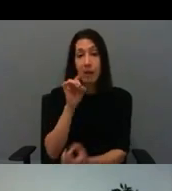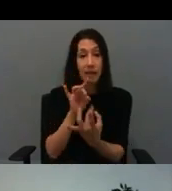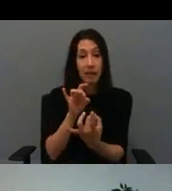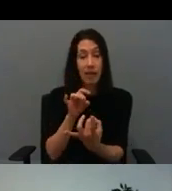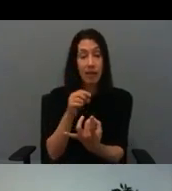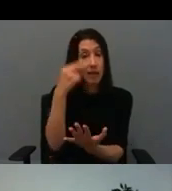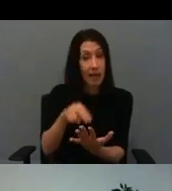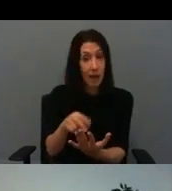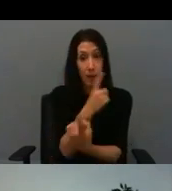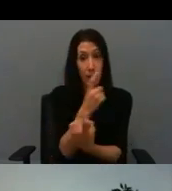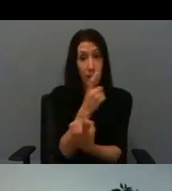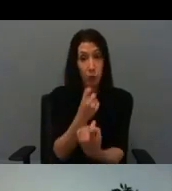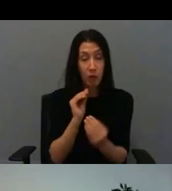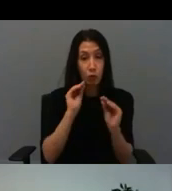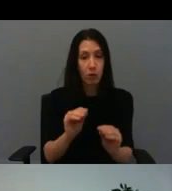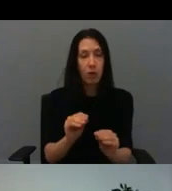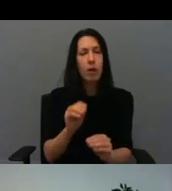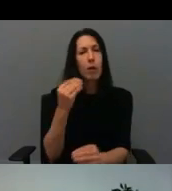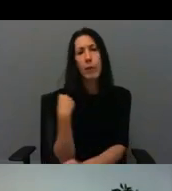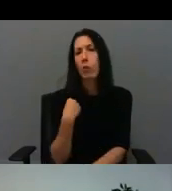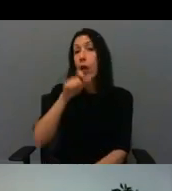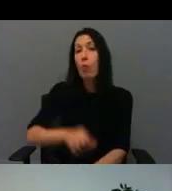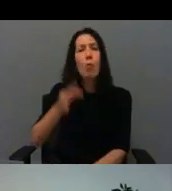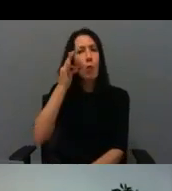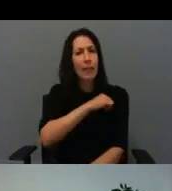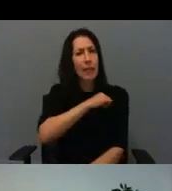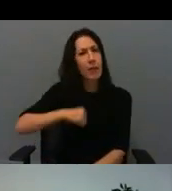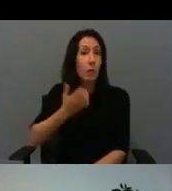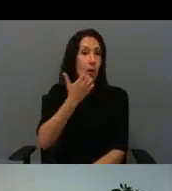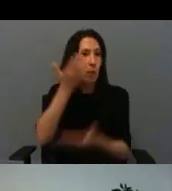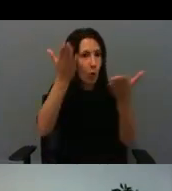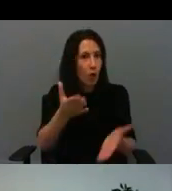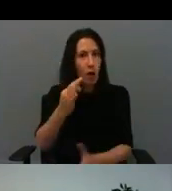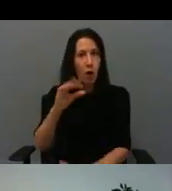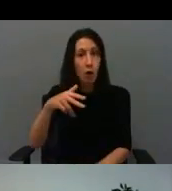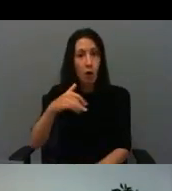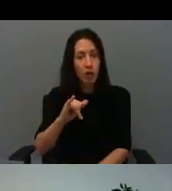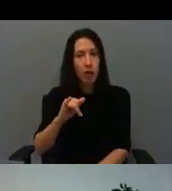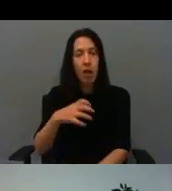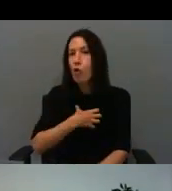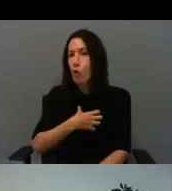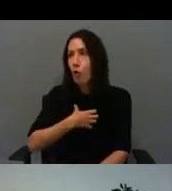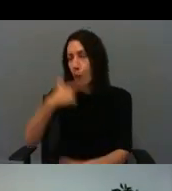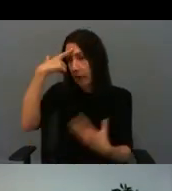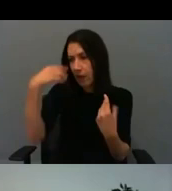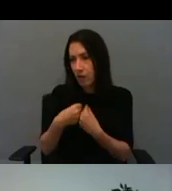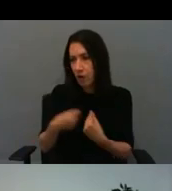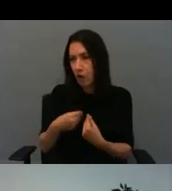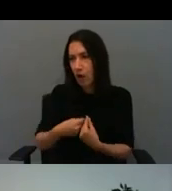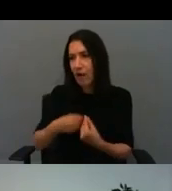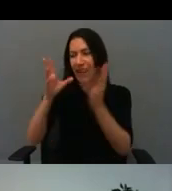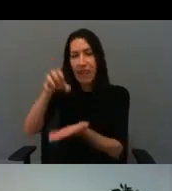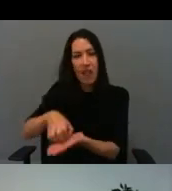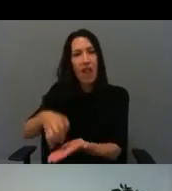Nos decía, para una mujer independiente como Conchi, una residencia no debería ser la única alternativa. Conchi, por alusiones,